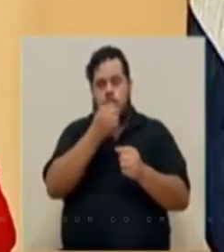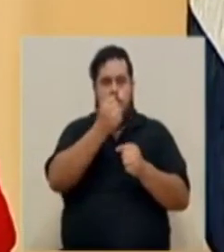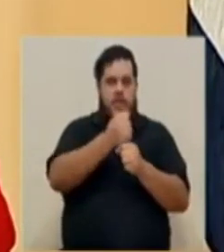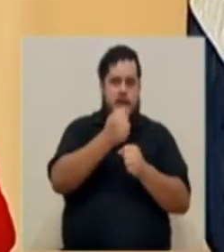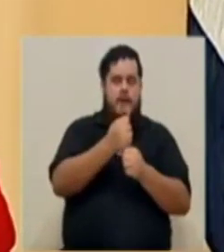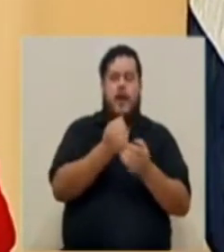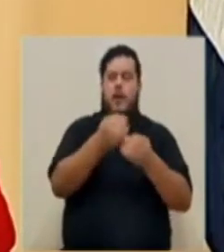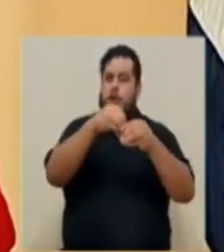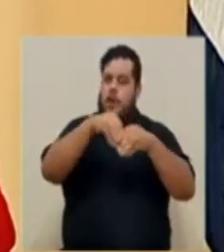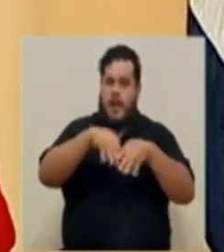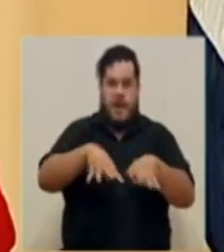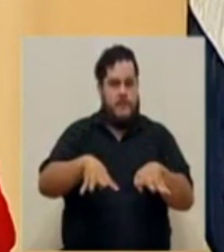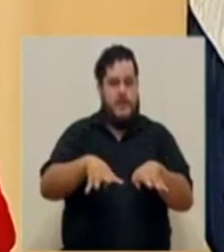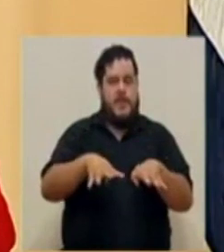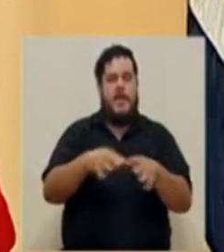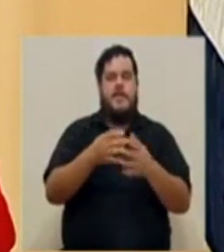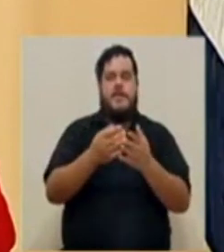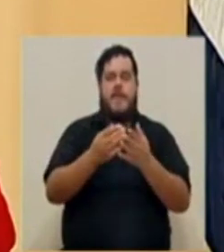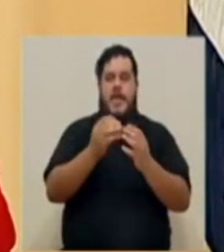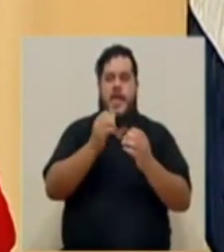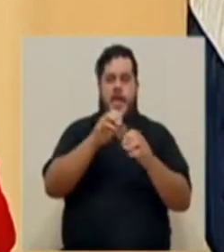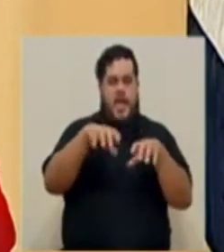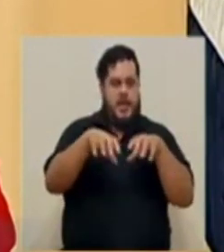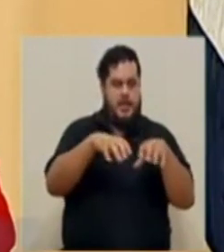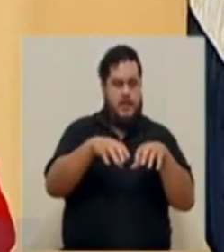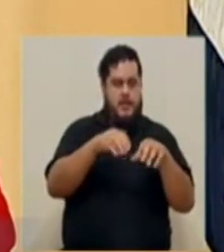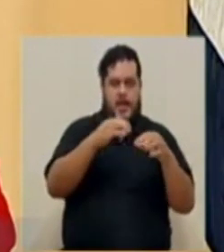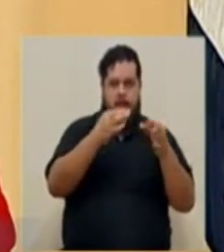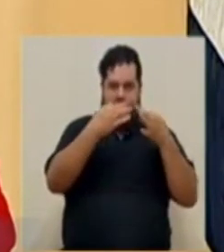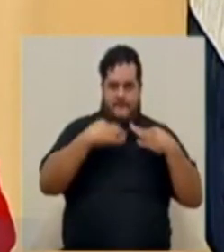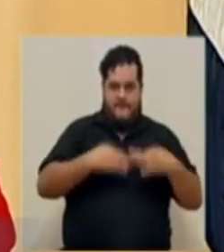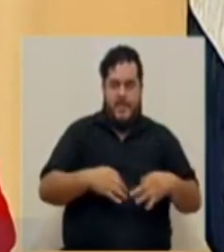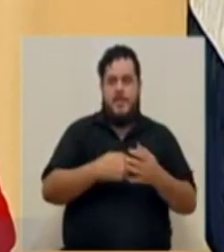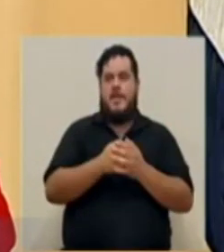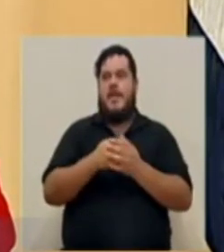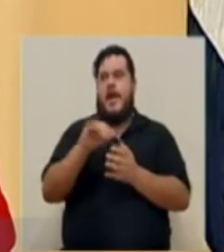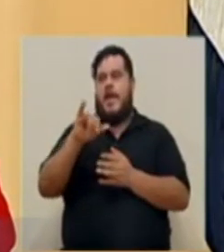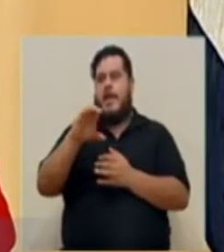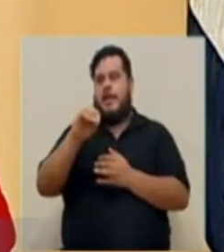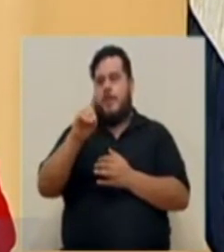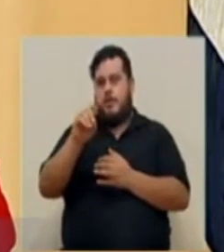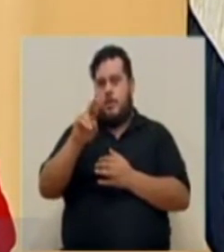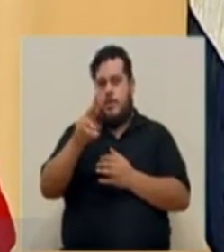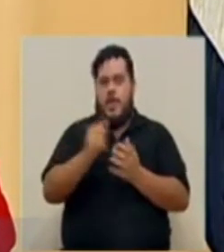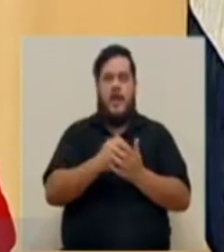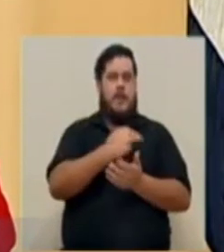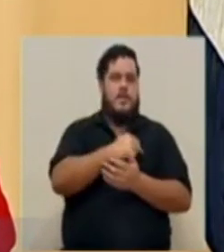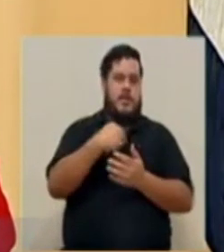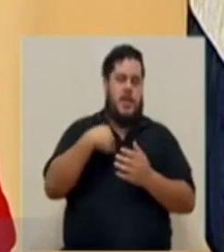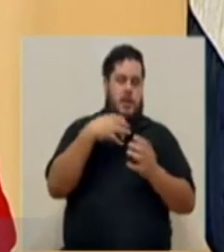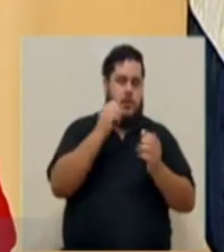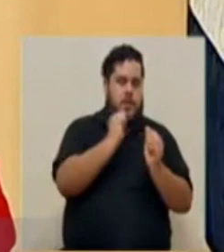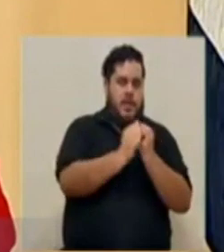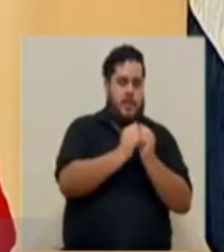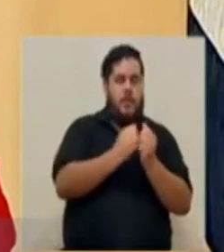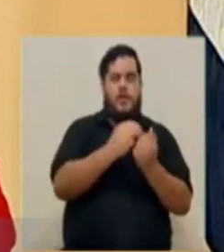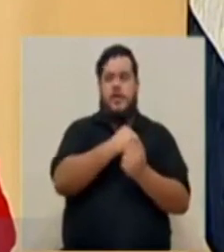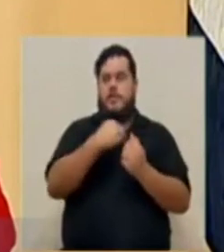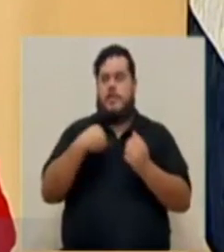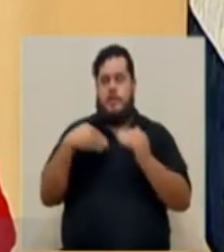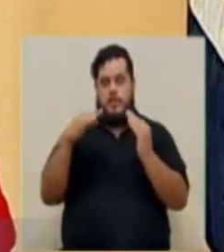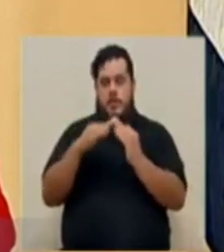Costarricense de Actividad Física, el ICODER, el Ministerio del Deporte, el Ministerio de Vivienda, las